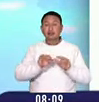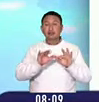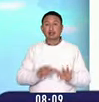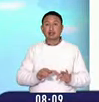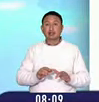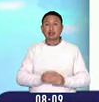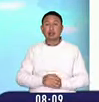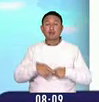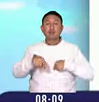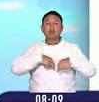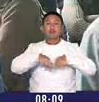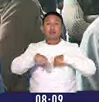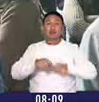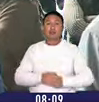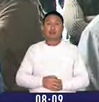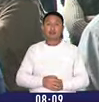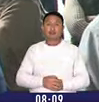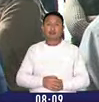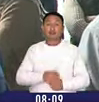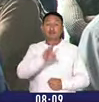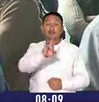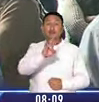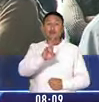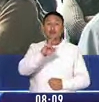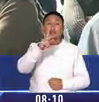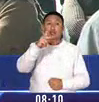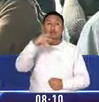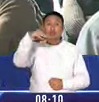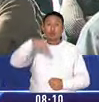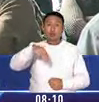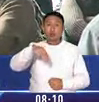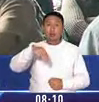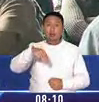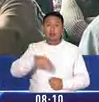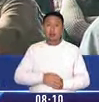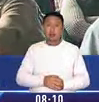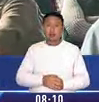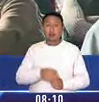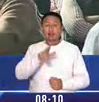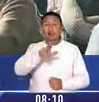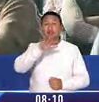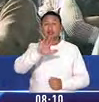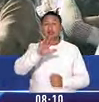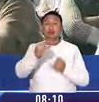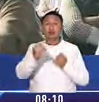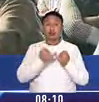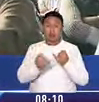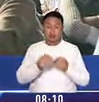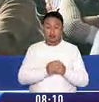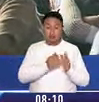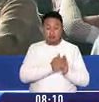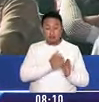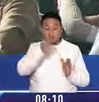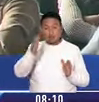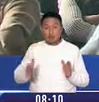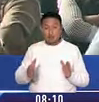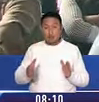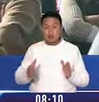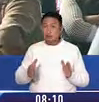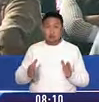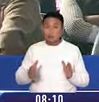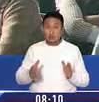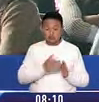de Movilidad. 7 kilómetros, si no estoy mal, y ya cobran 35. La siguiente parada ya no hacen un